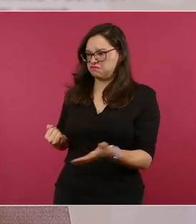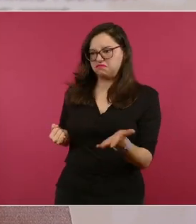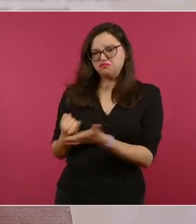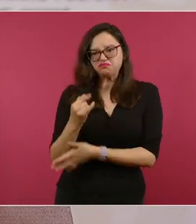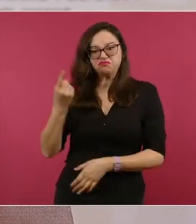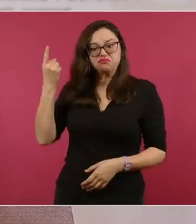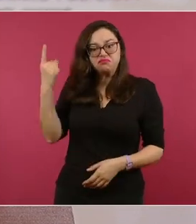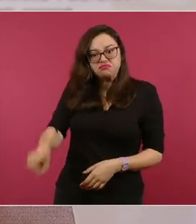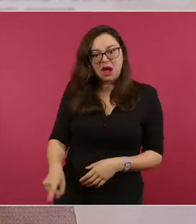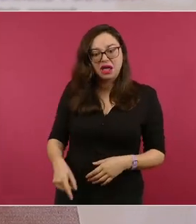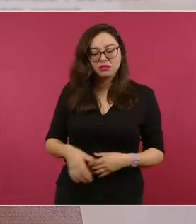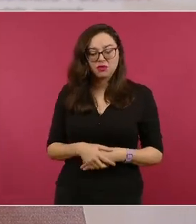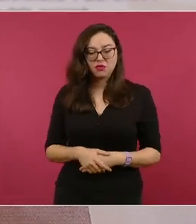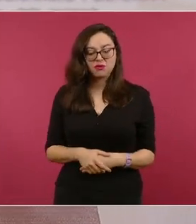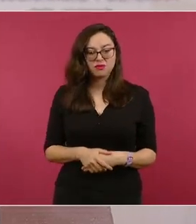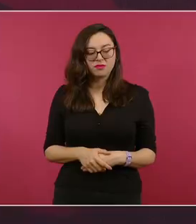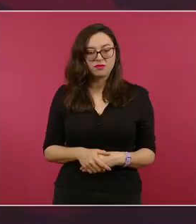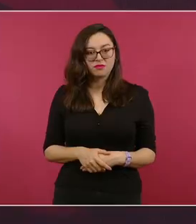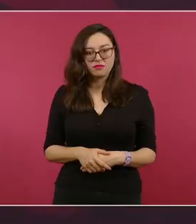Pero no se trata